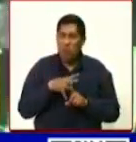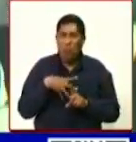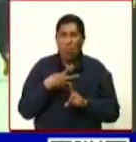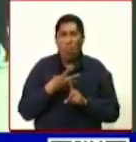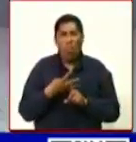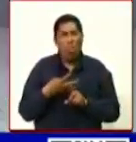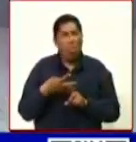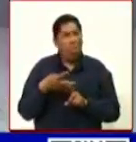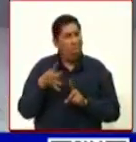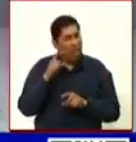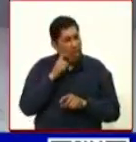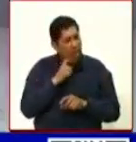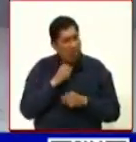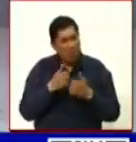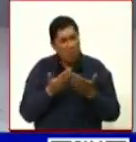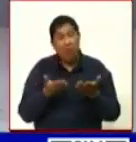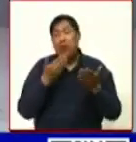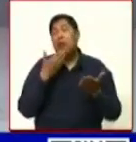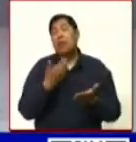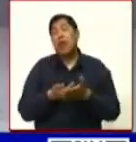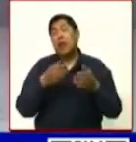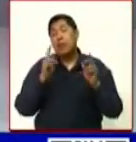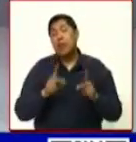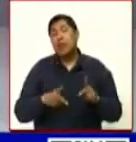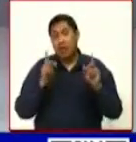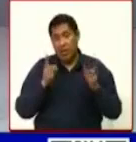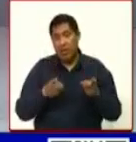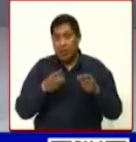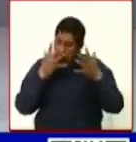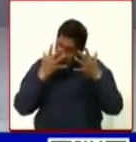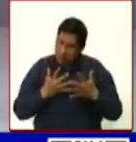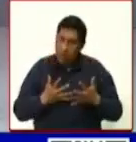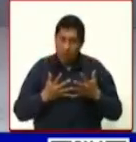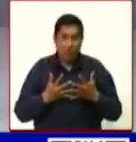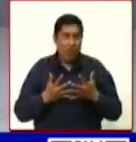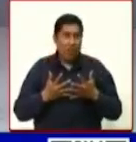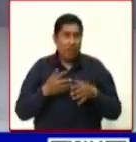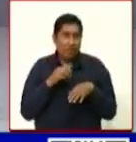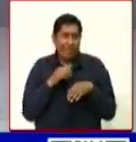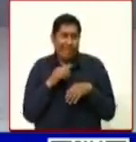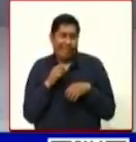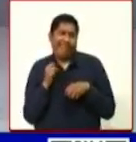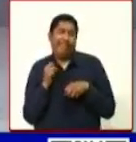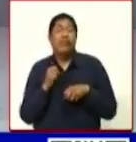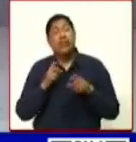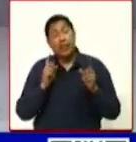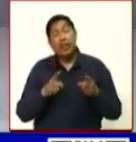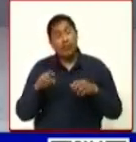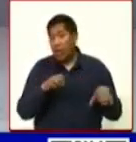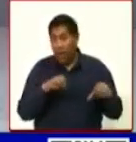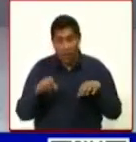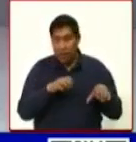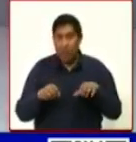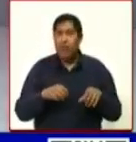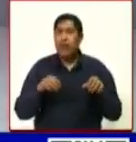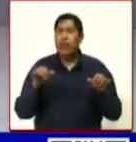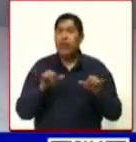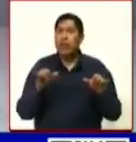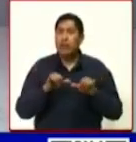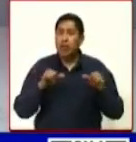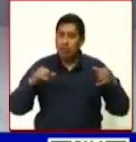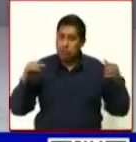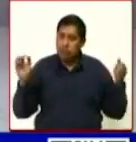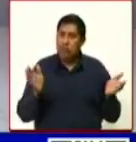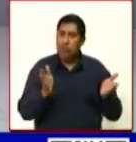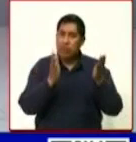acoso sexual entonces bien por las personas que han reaccionado lamentamos el momento de incomodidad pero realmente eso es lo que hay que hacer y además hay leyes